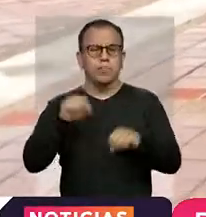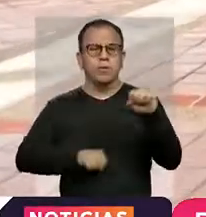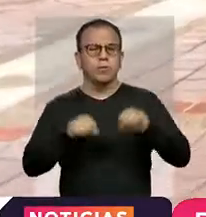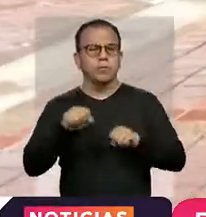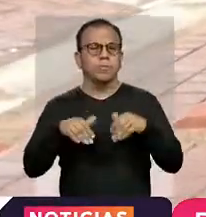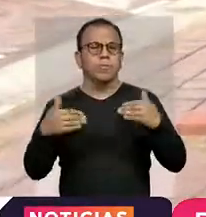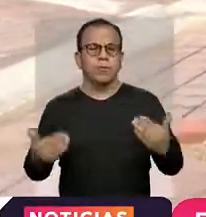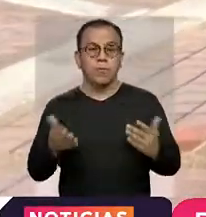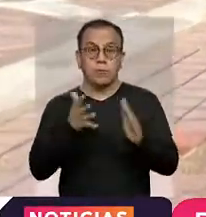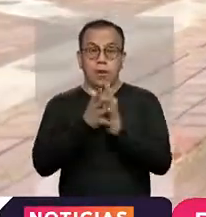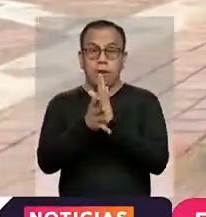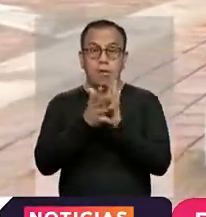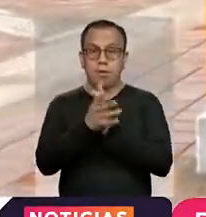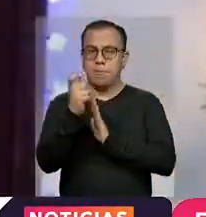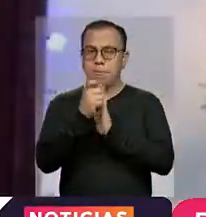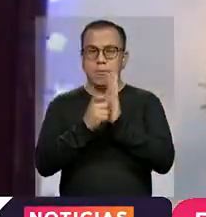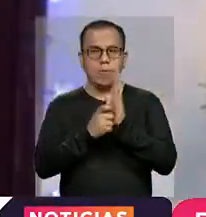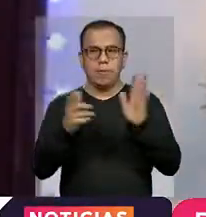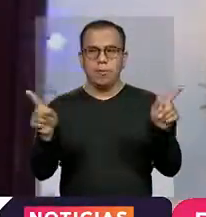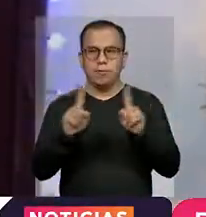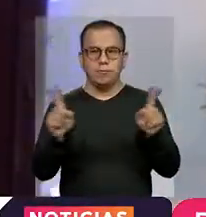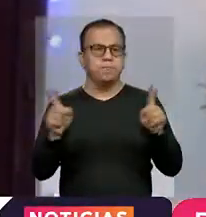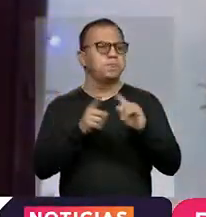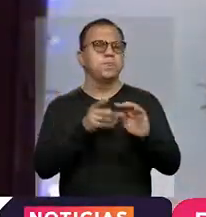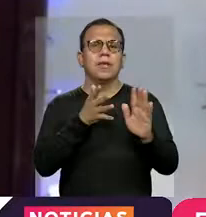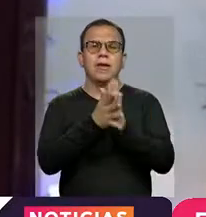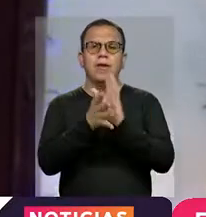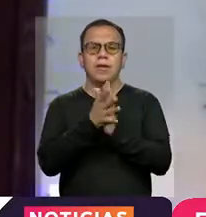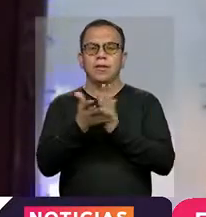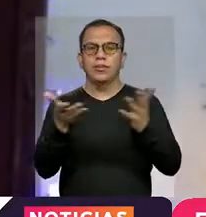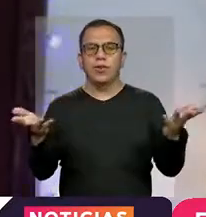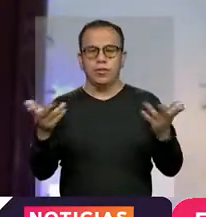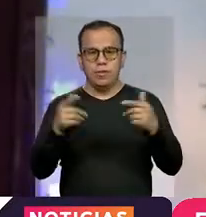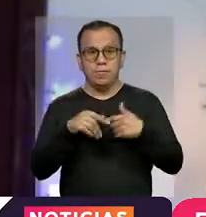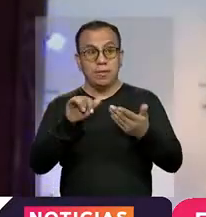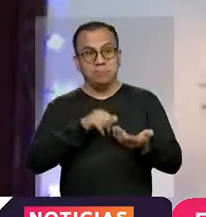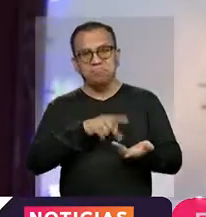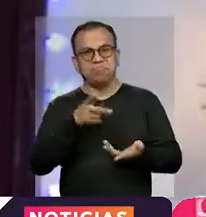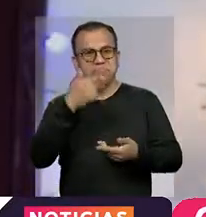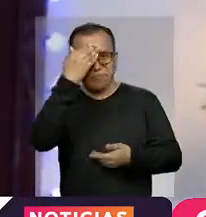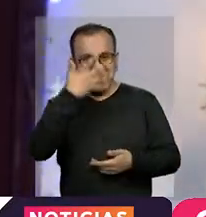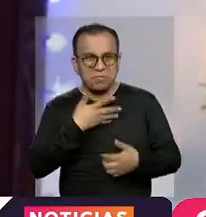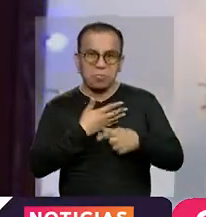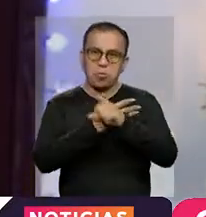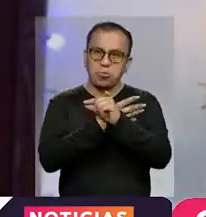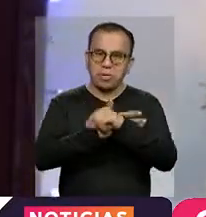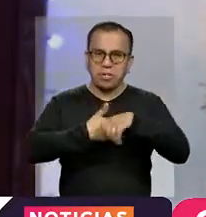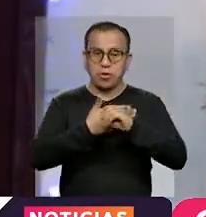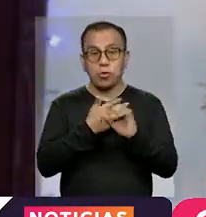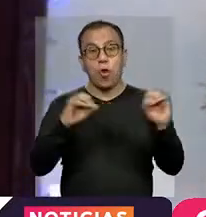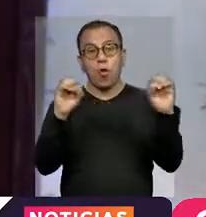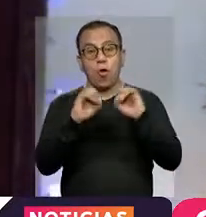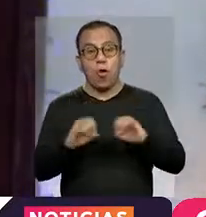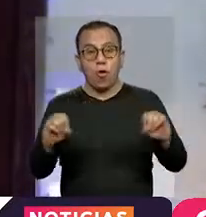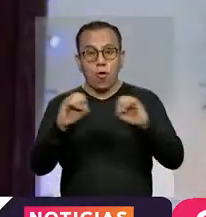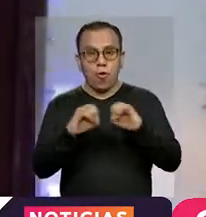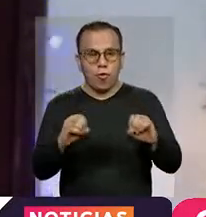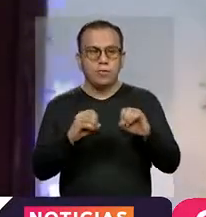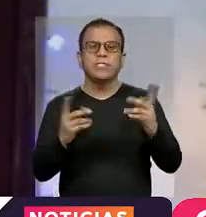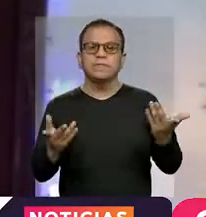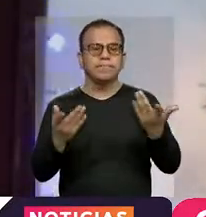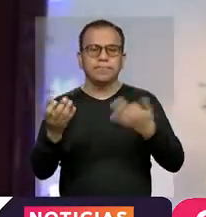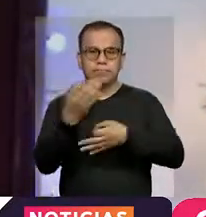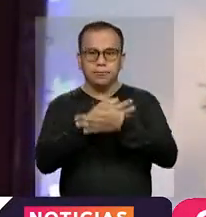debe contar detalles del viaje. No brinde información sobre su viaje en redes sociales o, en su defecto,